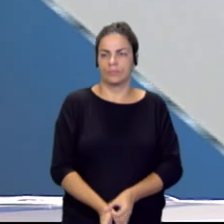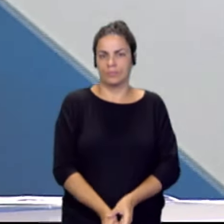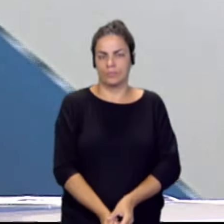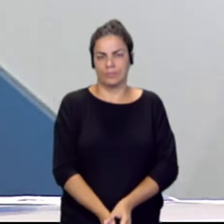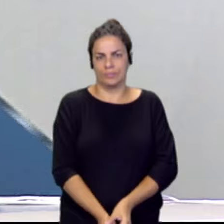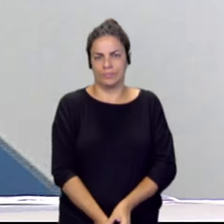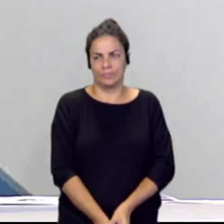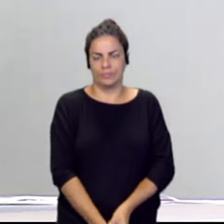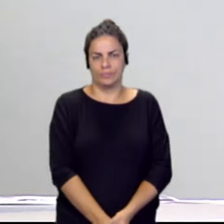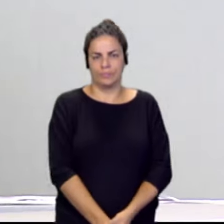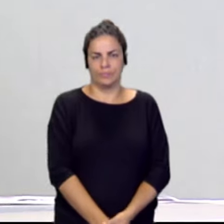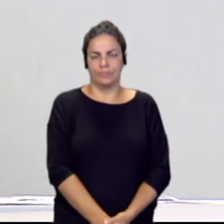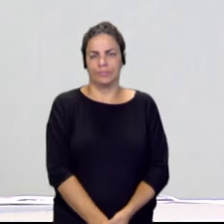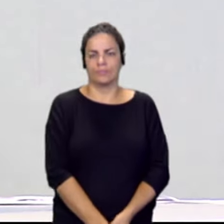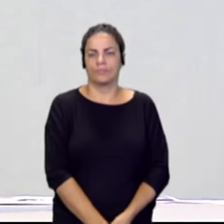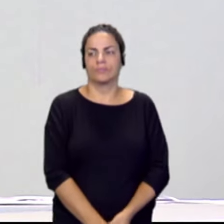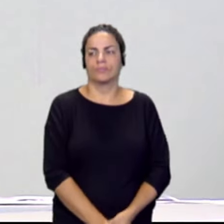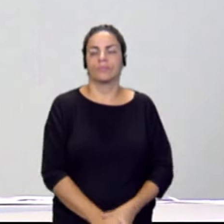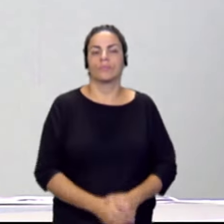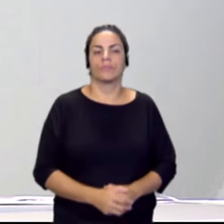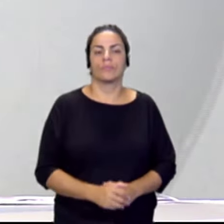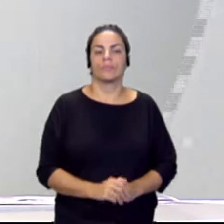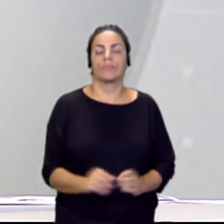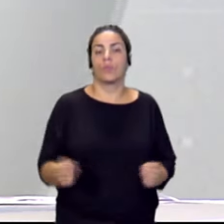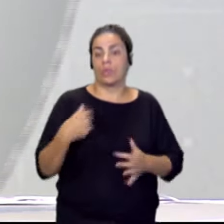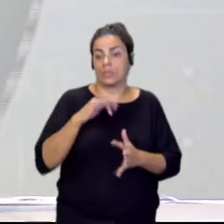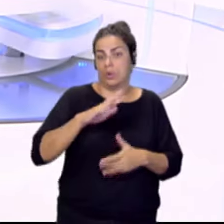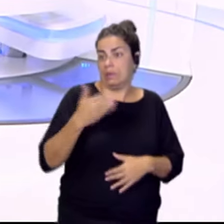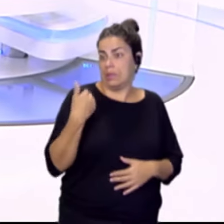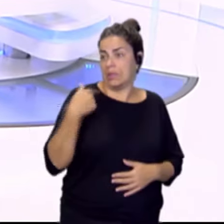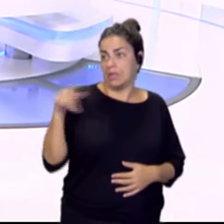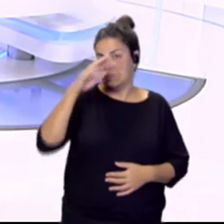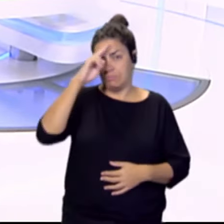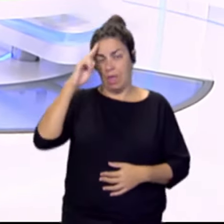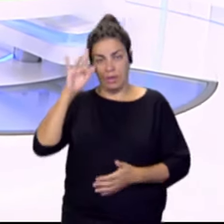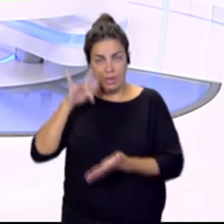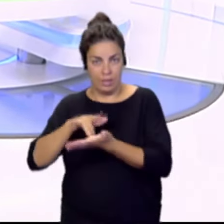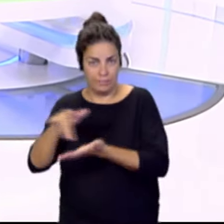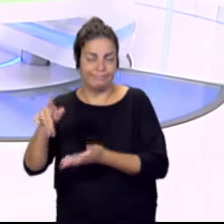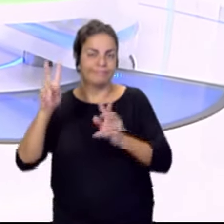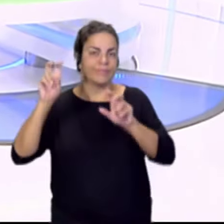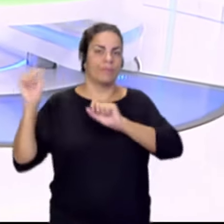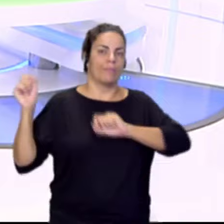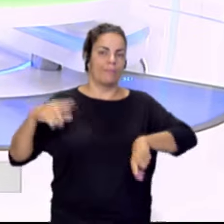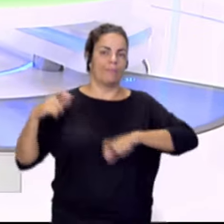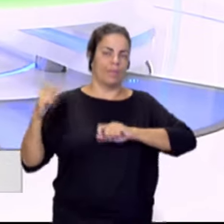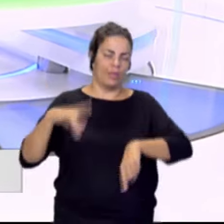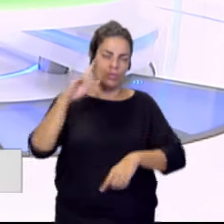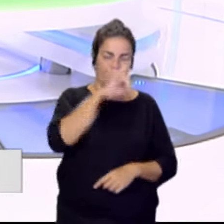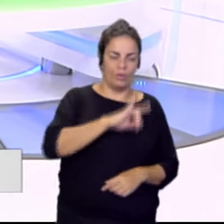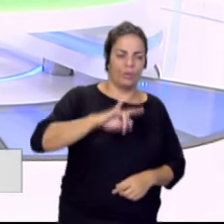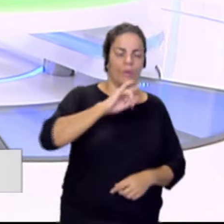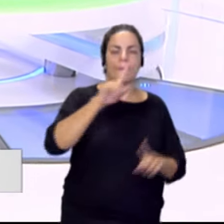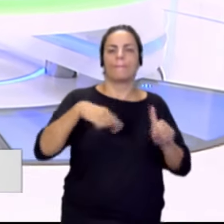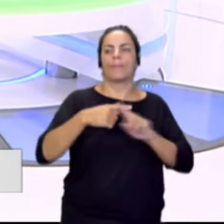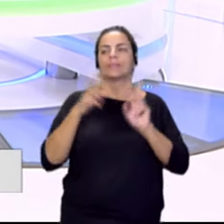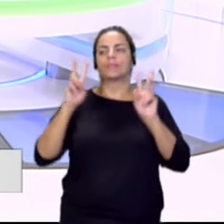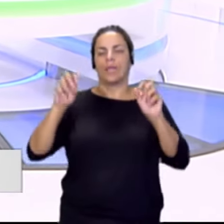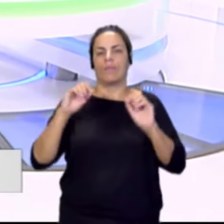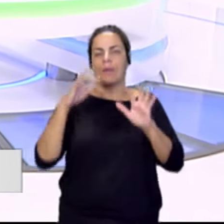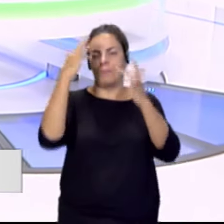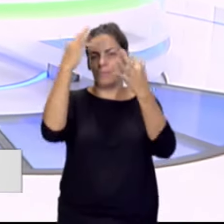Bueno, pues es la última hora de lo que ocurre en Madrid respecto al tema migratorio canario, también el tema presupuestario, esa